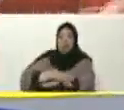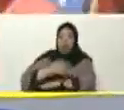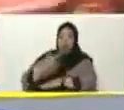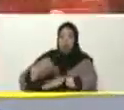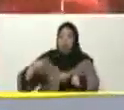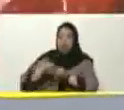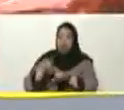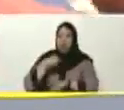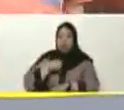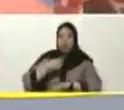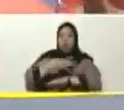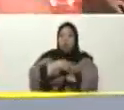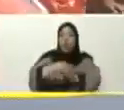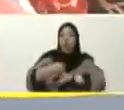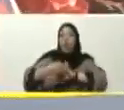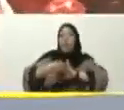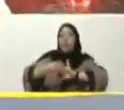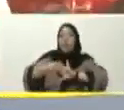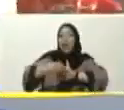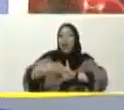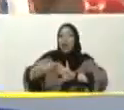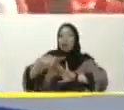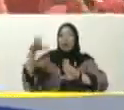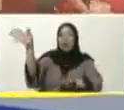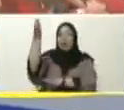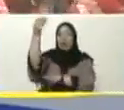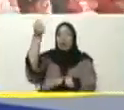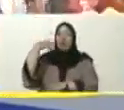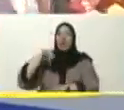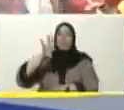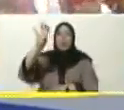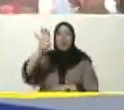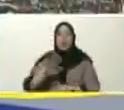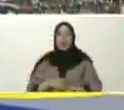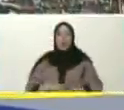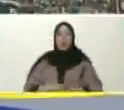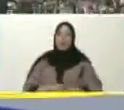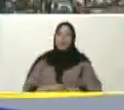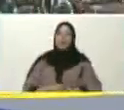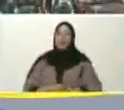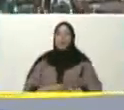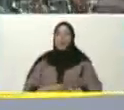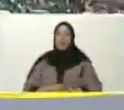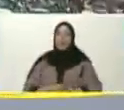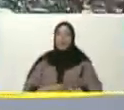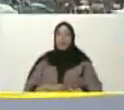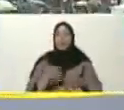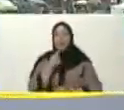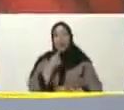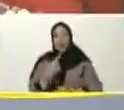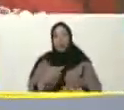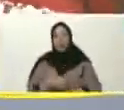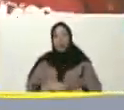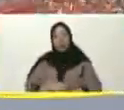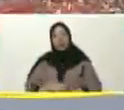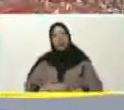No dejen caer la bandera de la patria, nos decía.